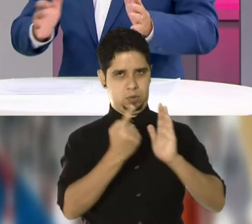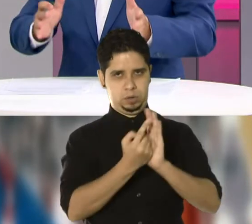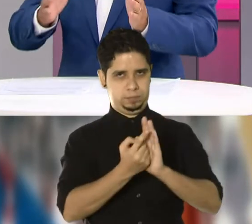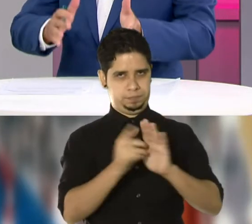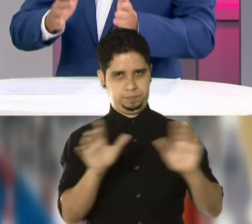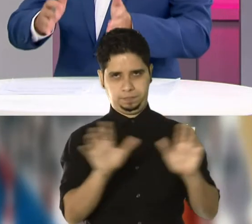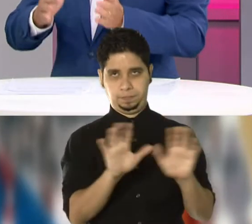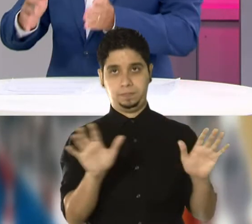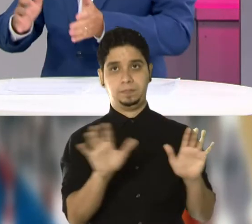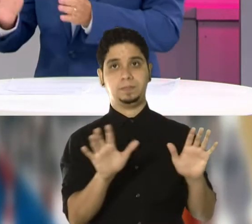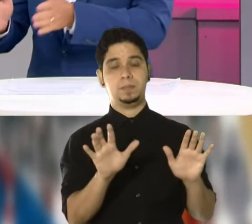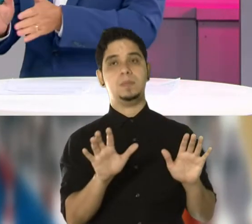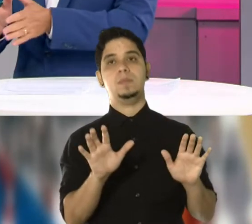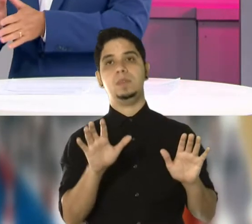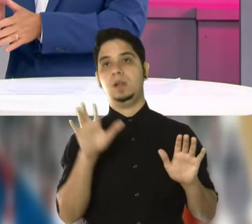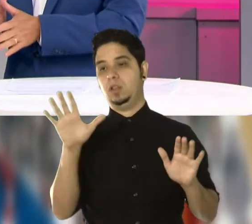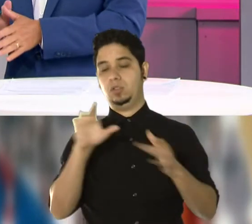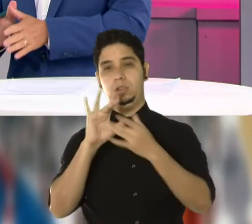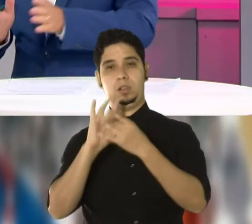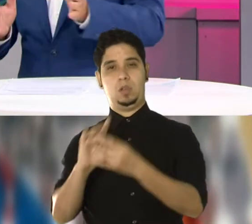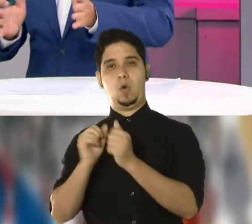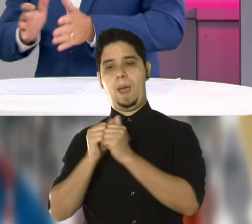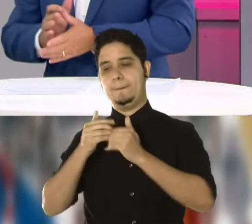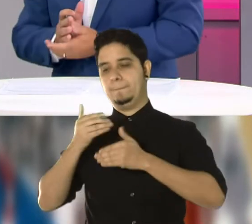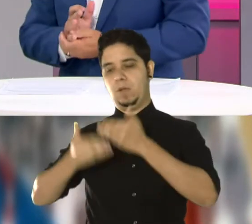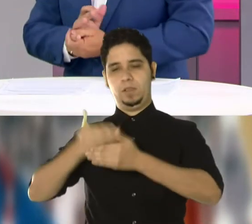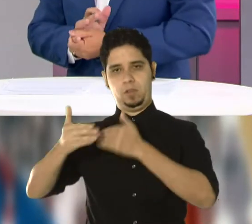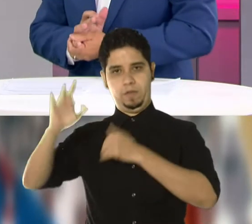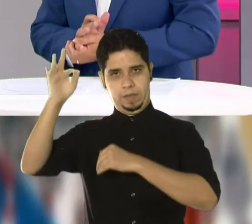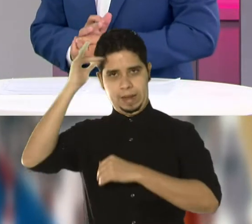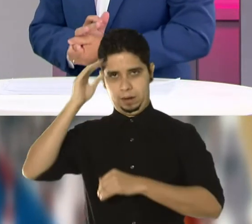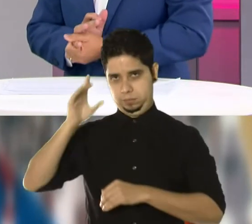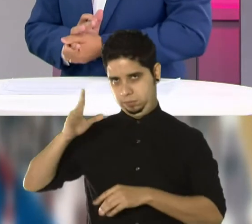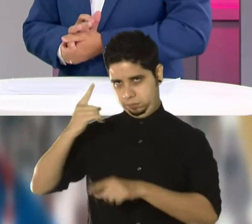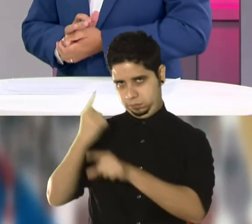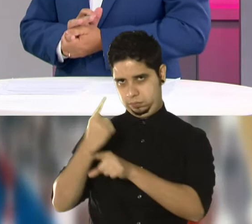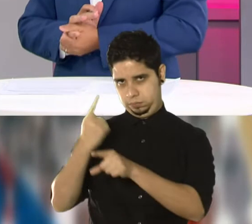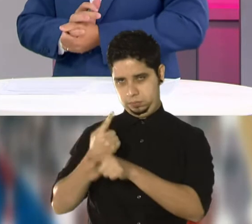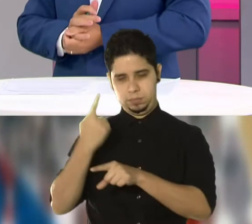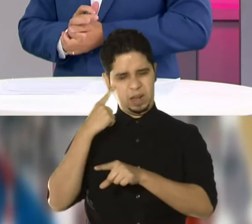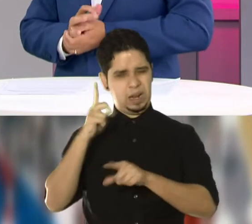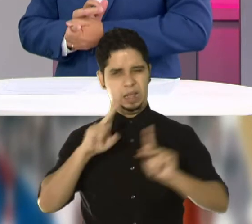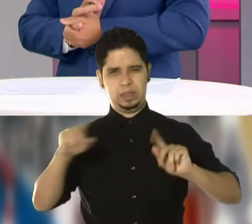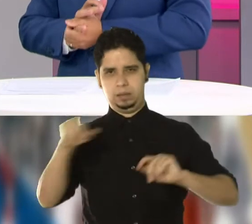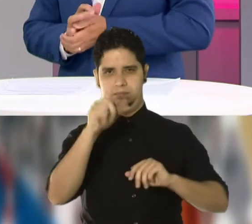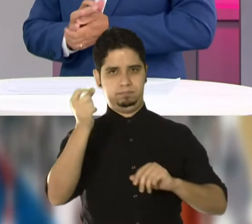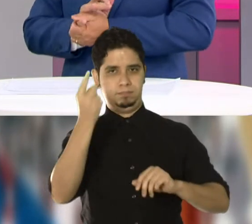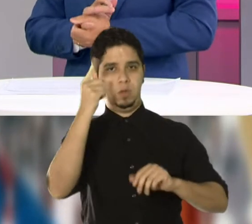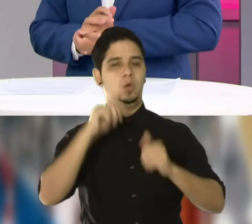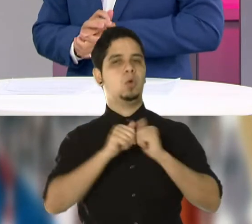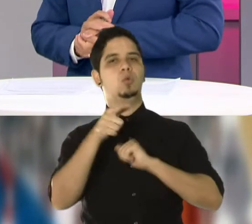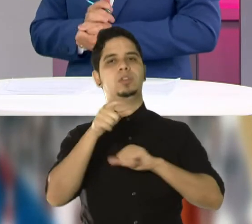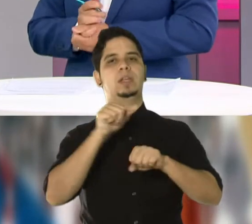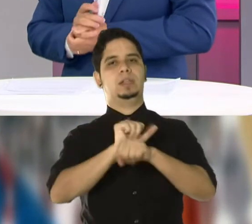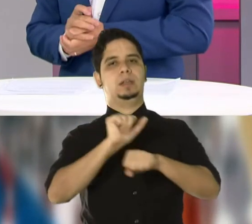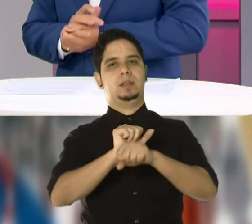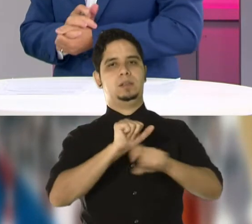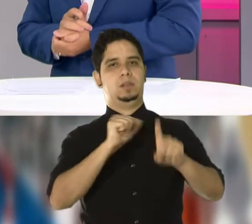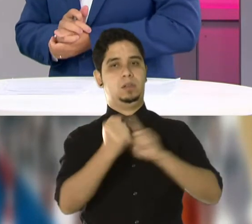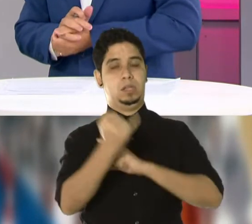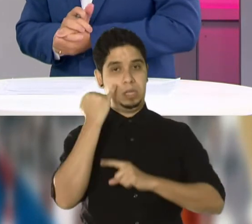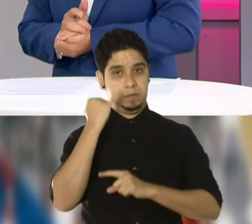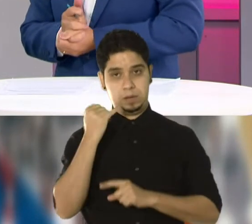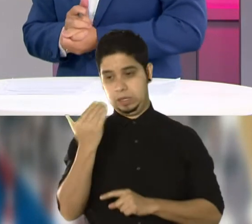añadir, no, es todo con el proceso de reconstrucción, ¿verdad? Para que quedemos claros. ¿Cómo ustedes están manejando esta situación? Si los